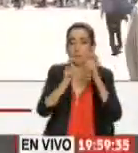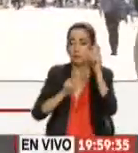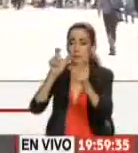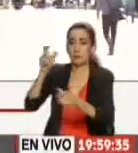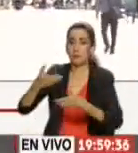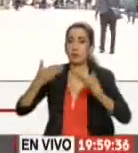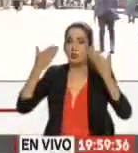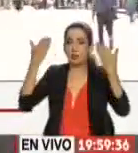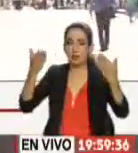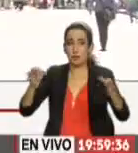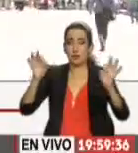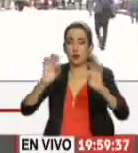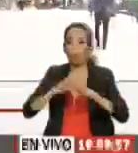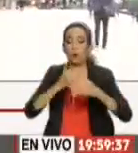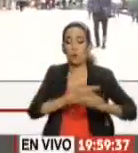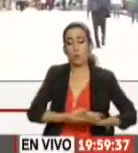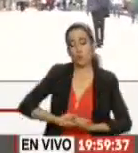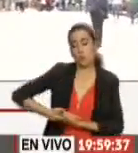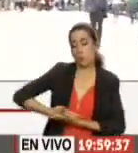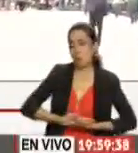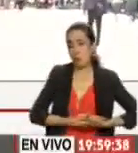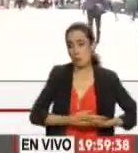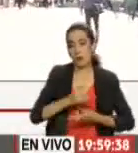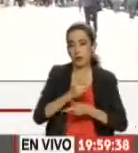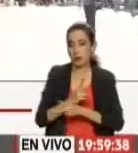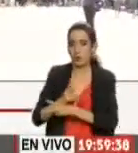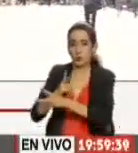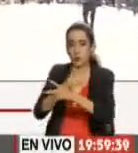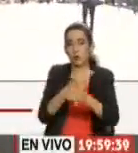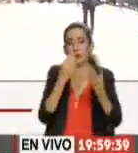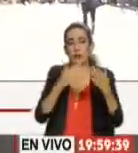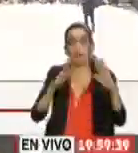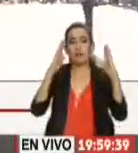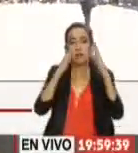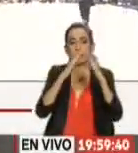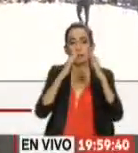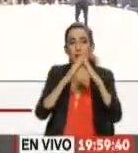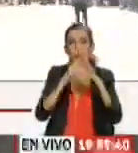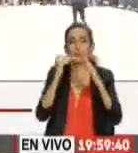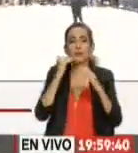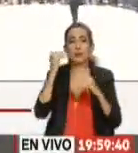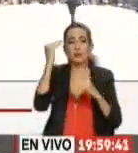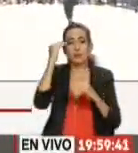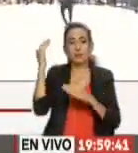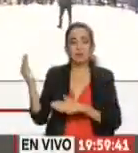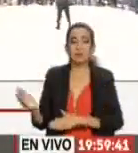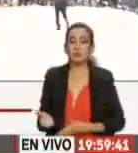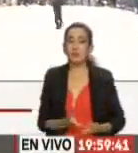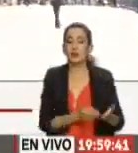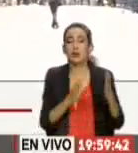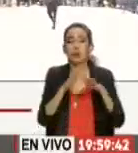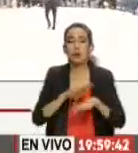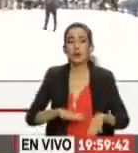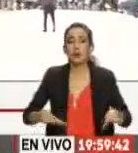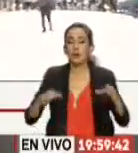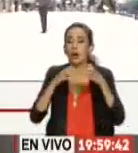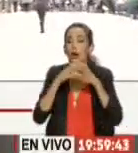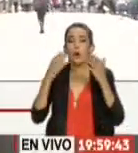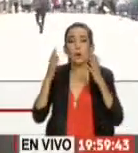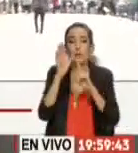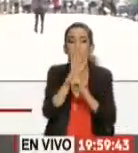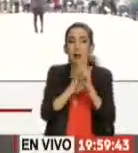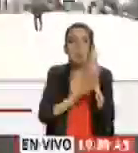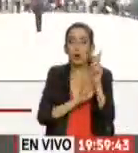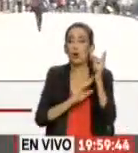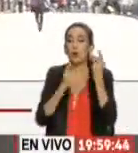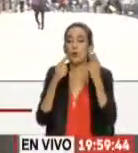queridos Guaguacentro, nuestro sistema integral de atención al adulto mayor, nuestro programa de erradicación de la violencia y el acoso, como es Bájale